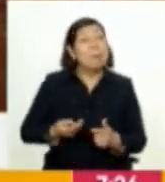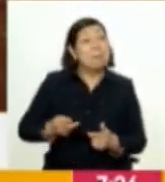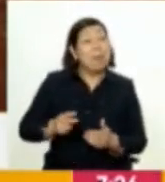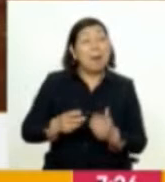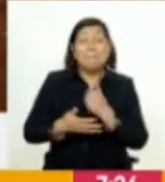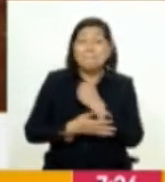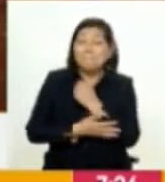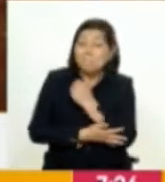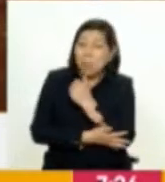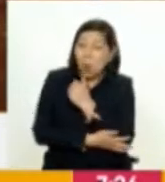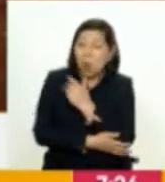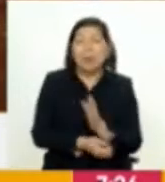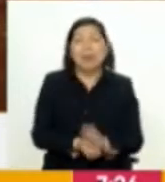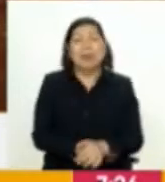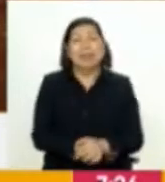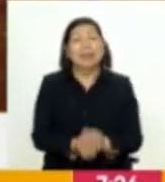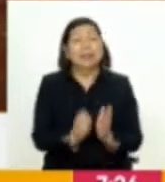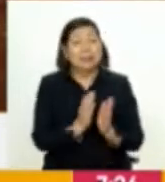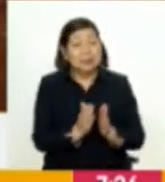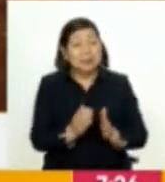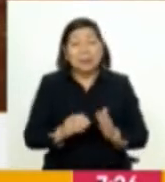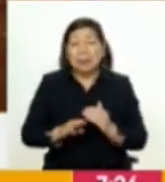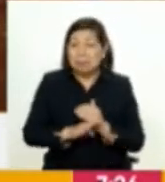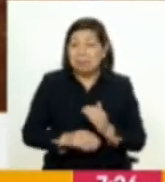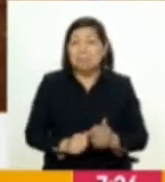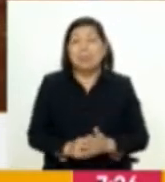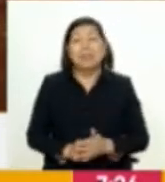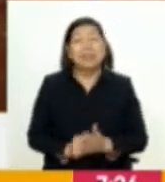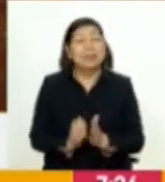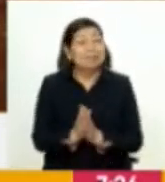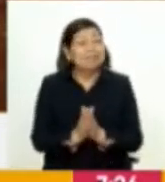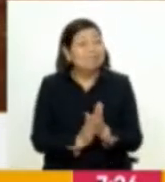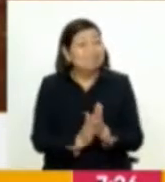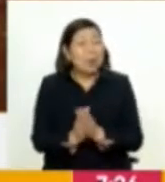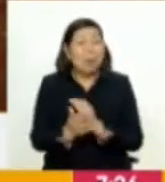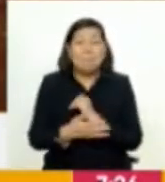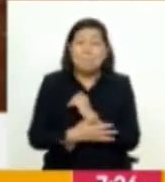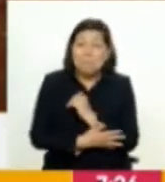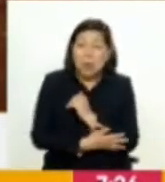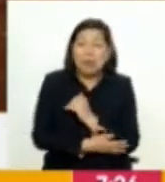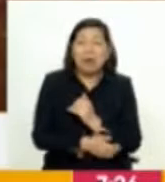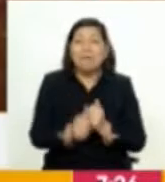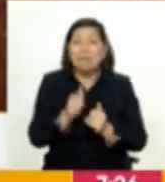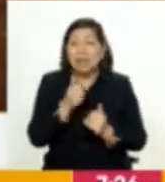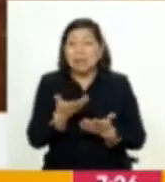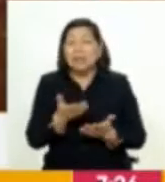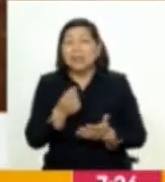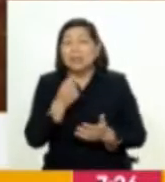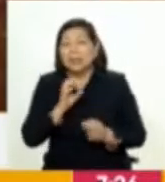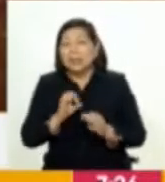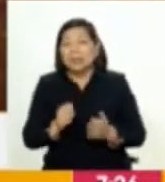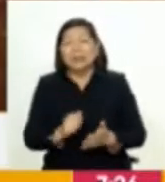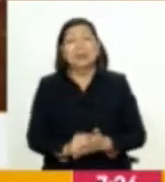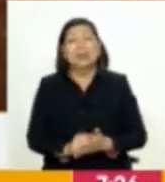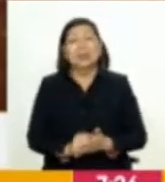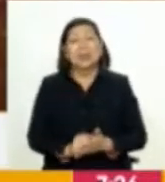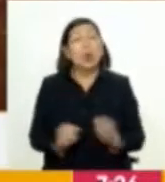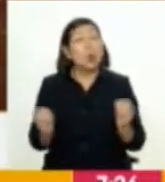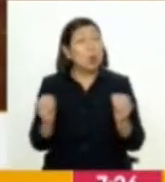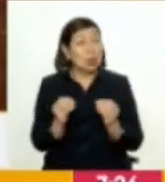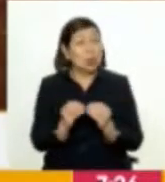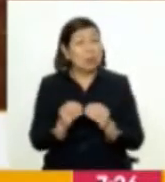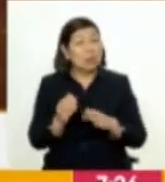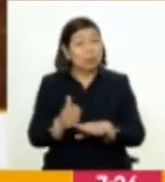de la pobreza, ya sea que lo midamos por las necesidades básicas insatisfechas, pobreza monetaria, el déficit calórico que mencionaba, o un método conjunto.